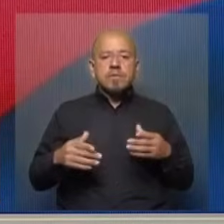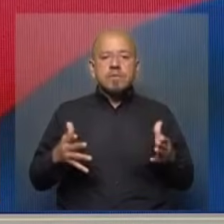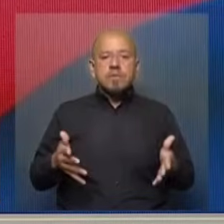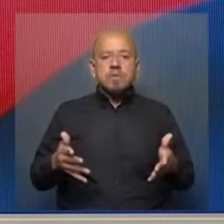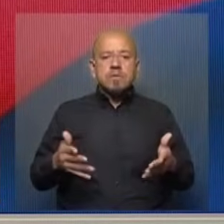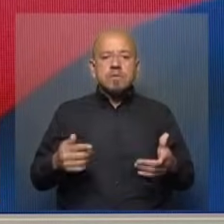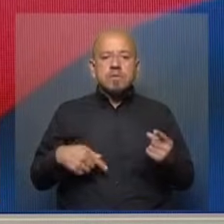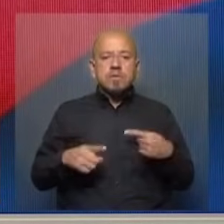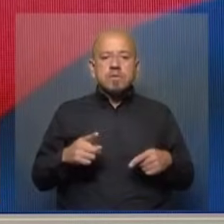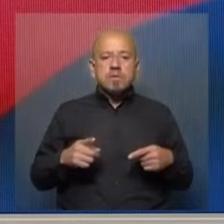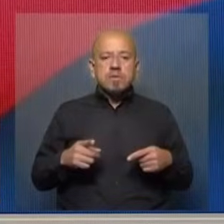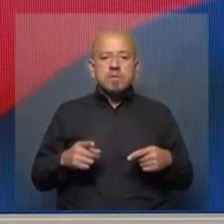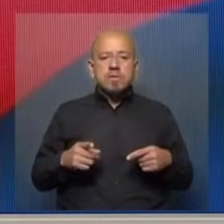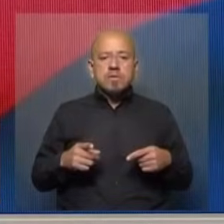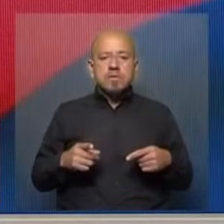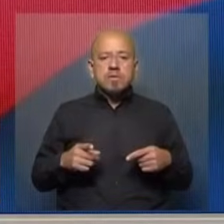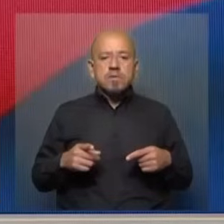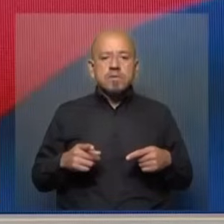No me termina de convencer.